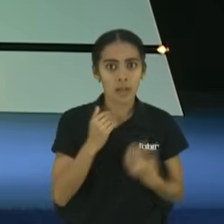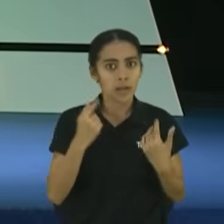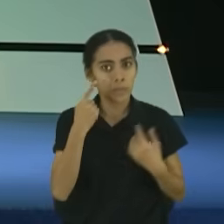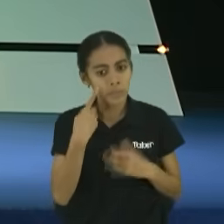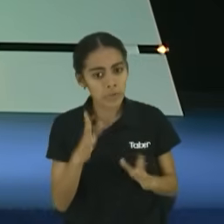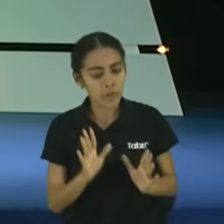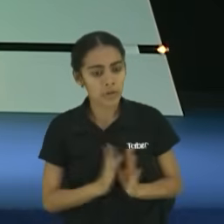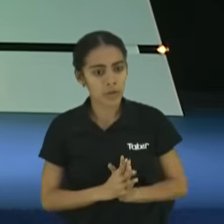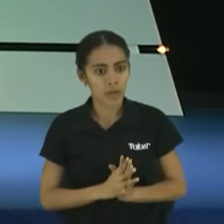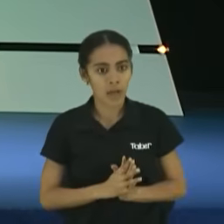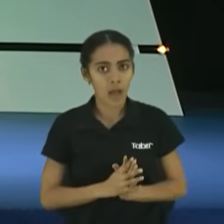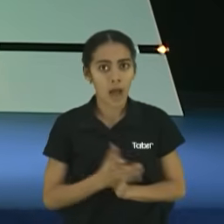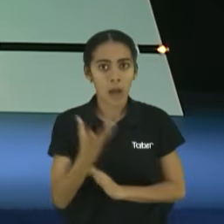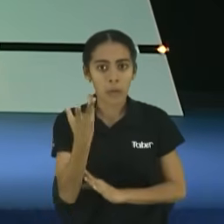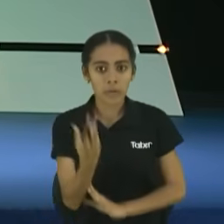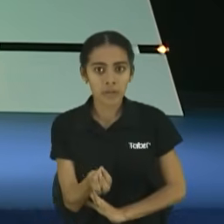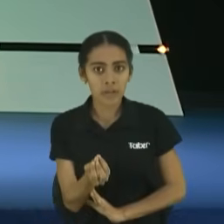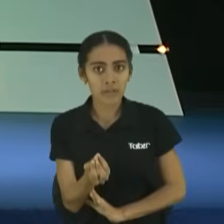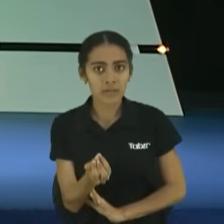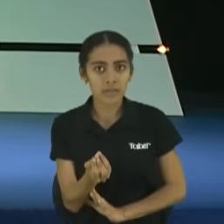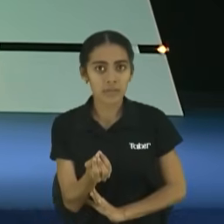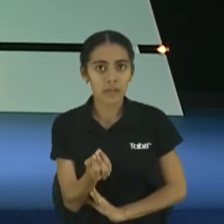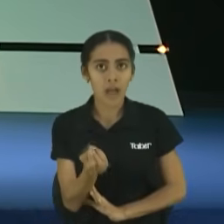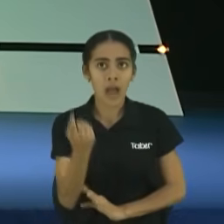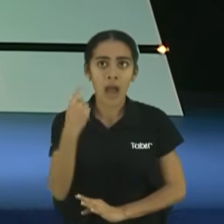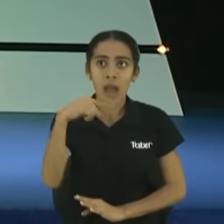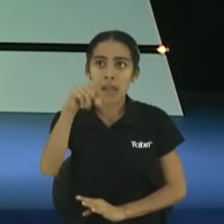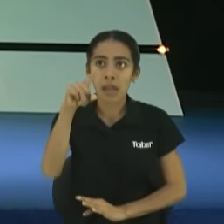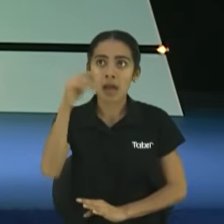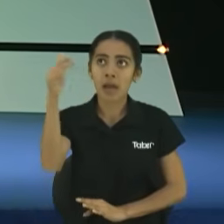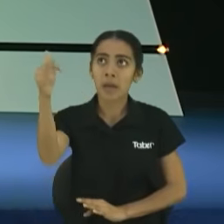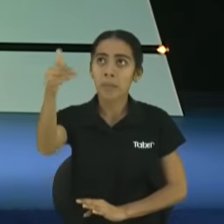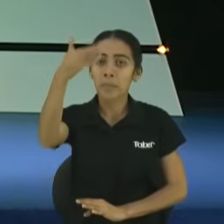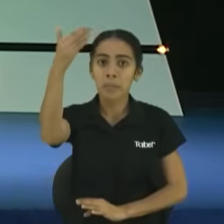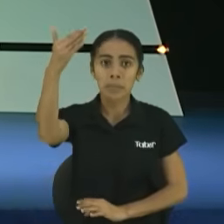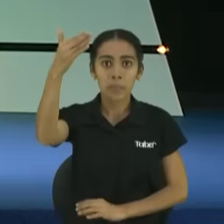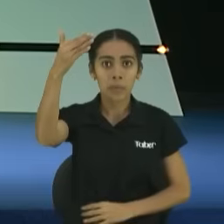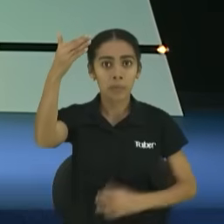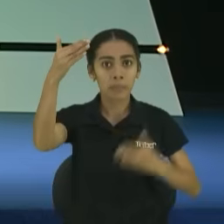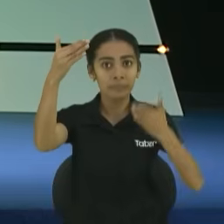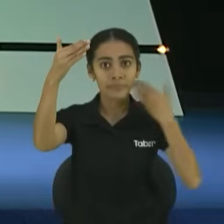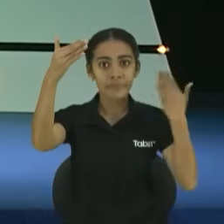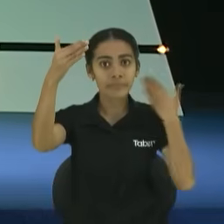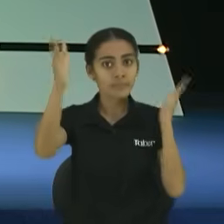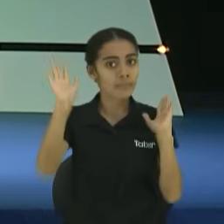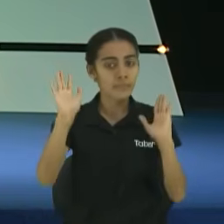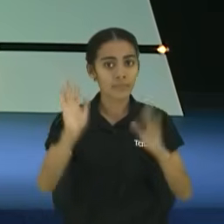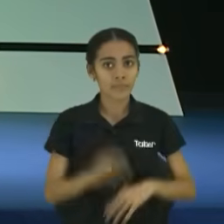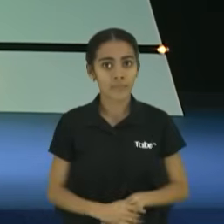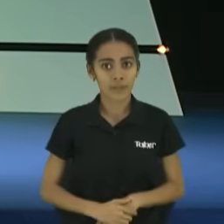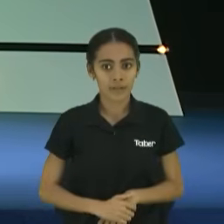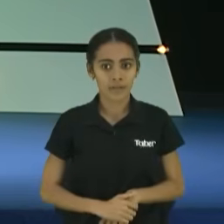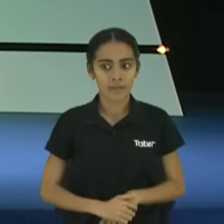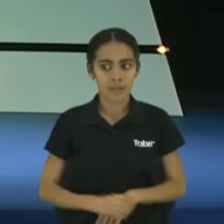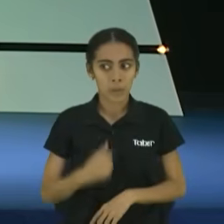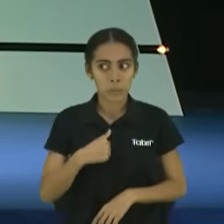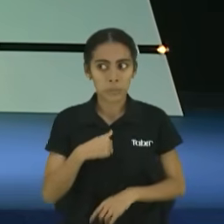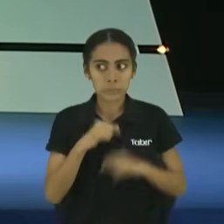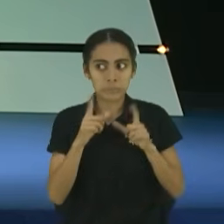cosas. A los cuantos días, pues allá está, gozando la presencia del Señor y con él. Ya les cambió la cara a